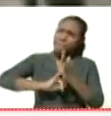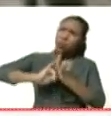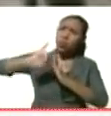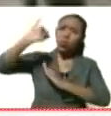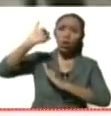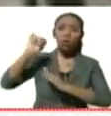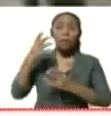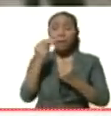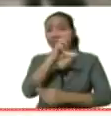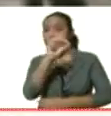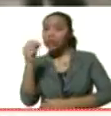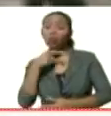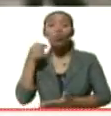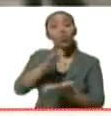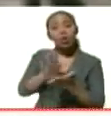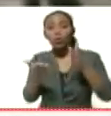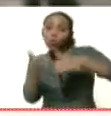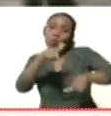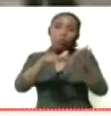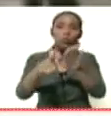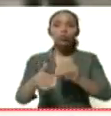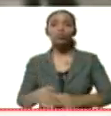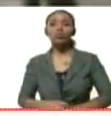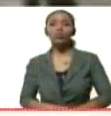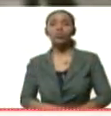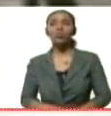en más de 300 muertos.